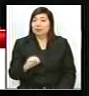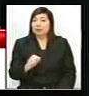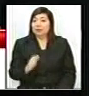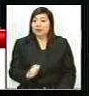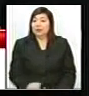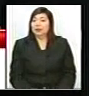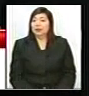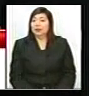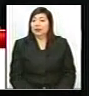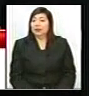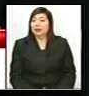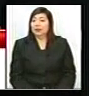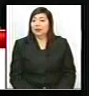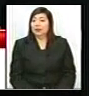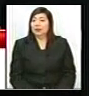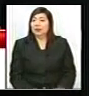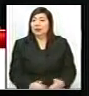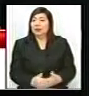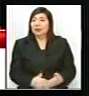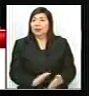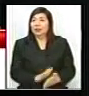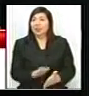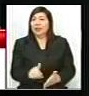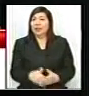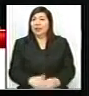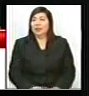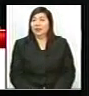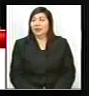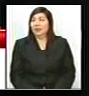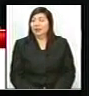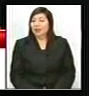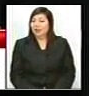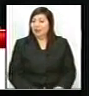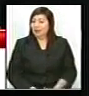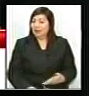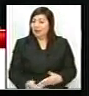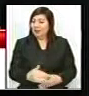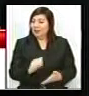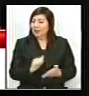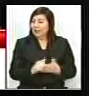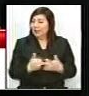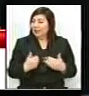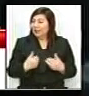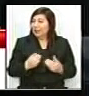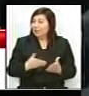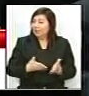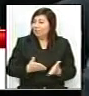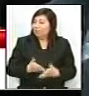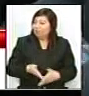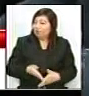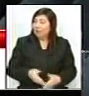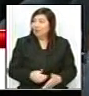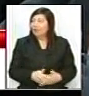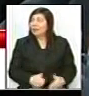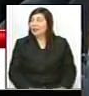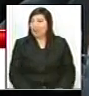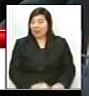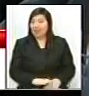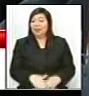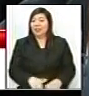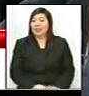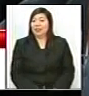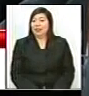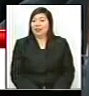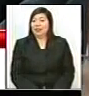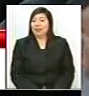que ellos se pusieron en un tramo de no estar de